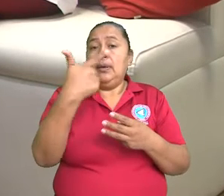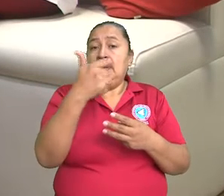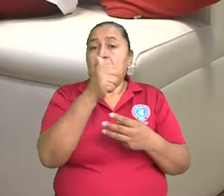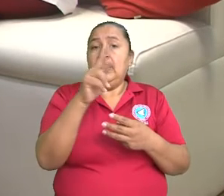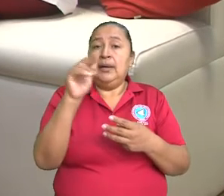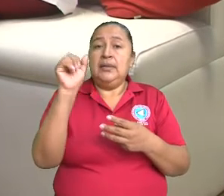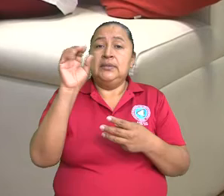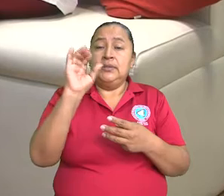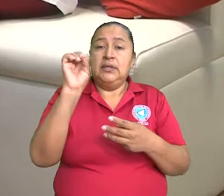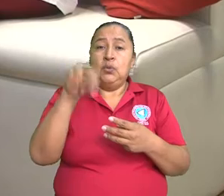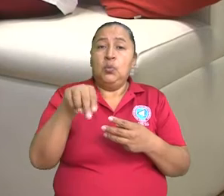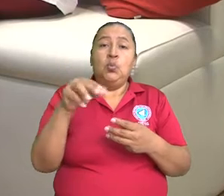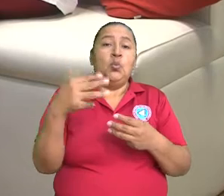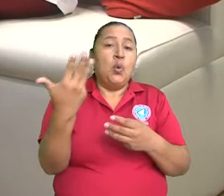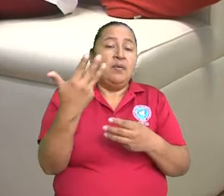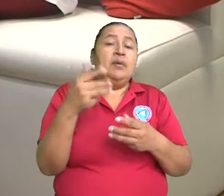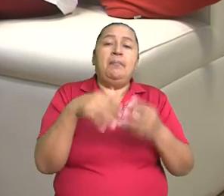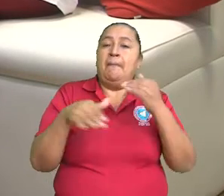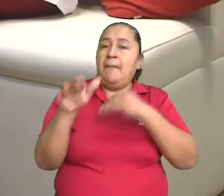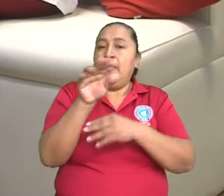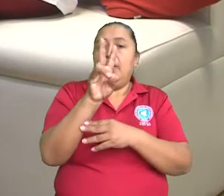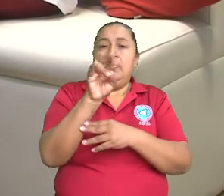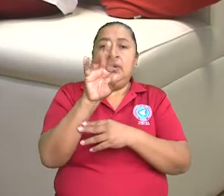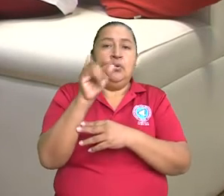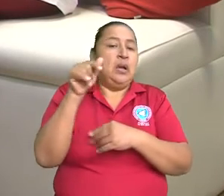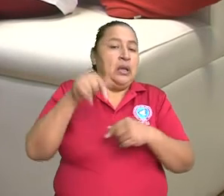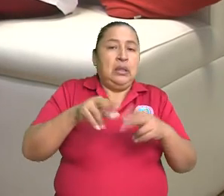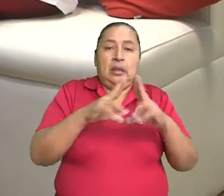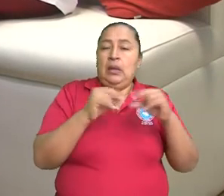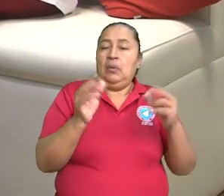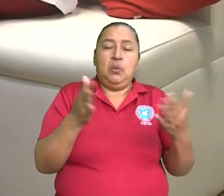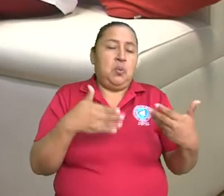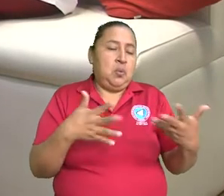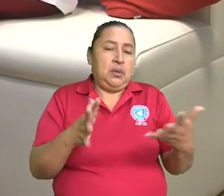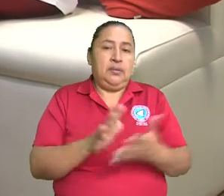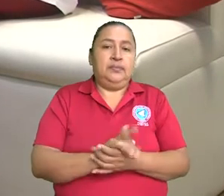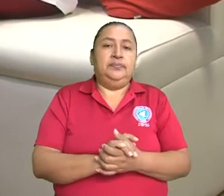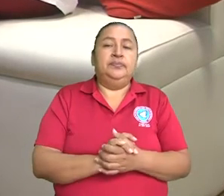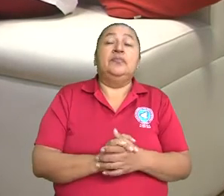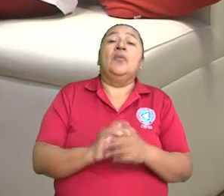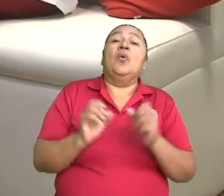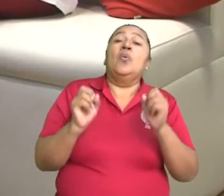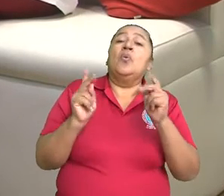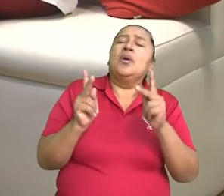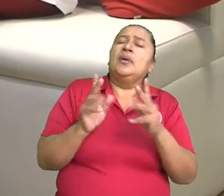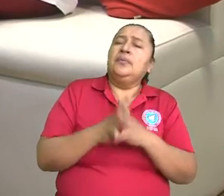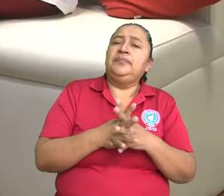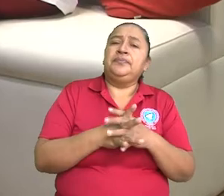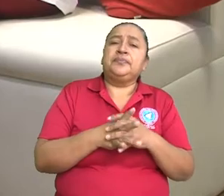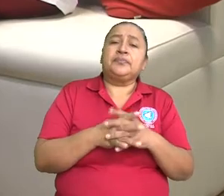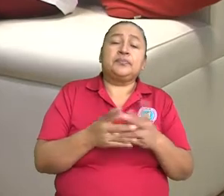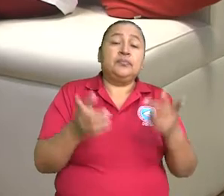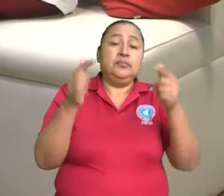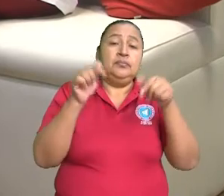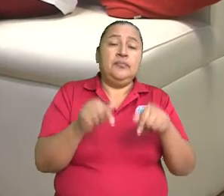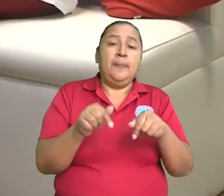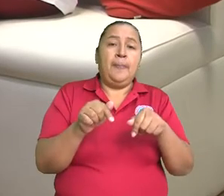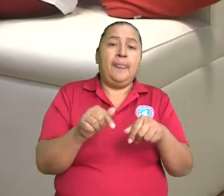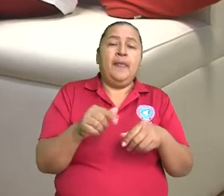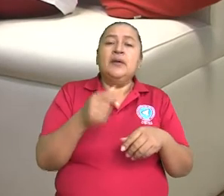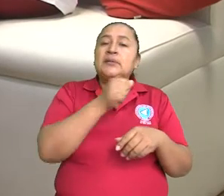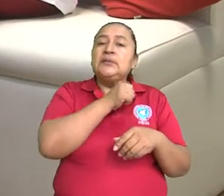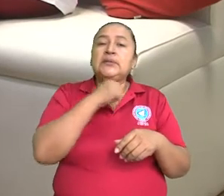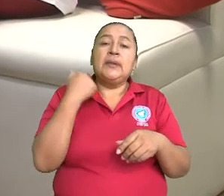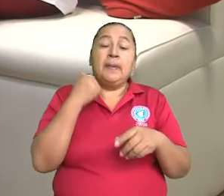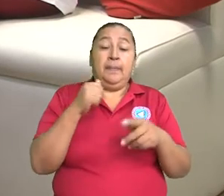9 da a más tipos de virus, que ese no lo tenemos en Nicaragua. Ok, ahora el examen para saber